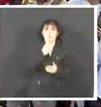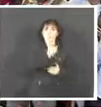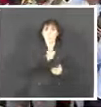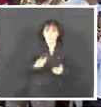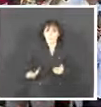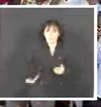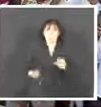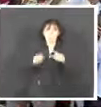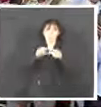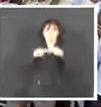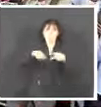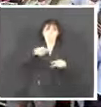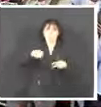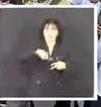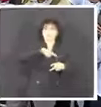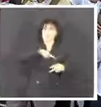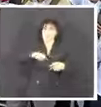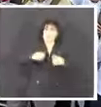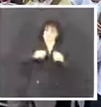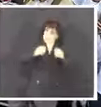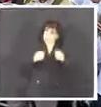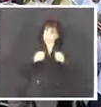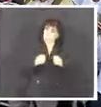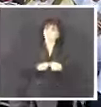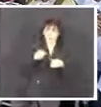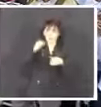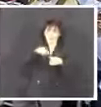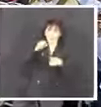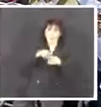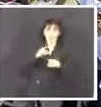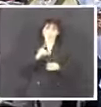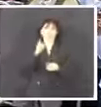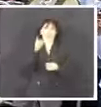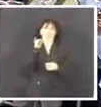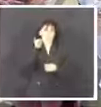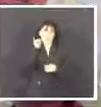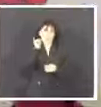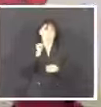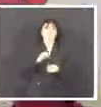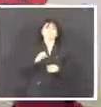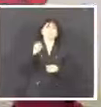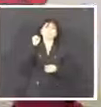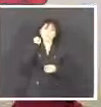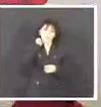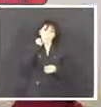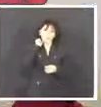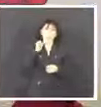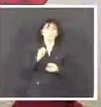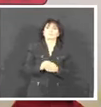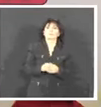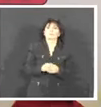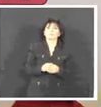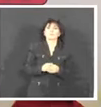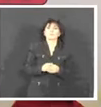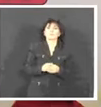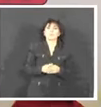votar por nuestros diputados y nuestros senadores, porque